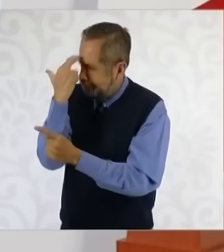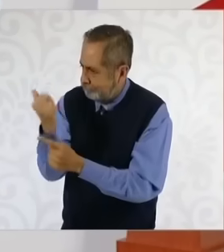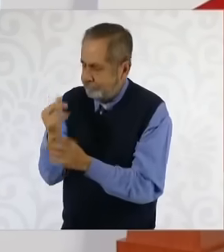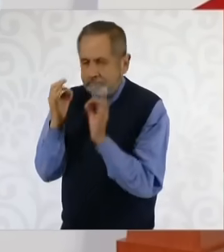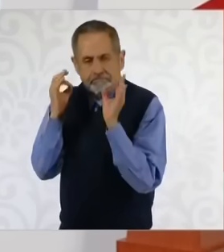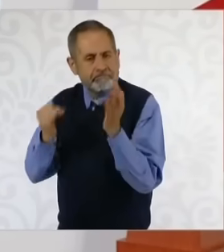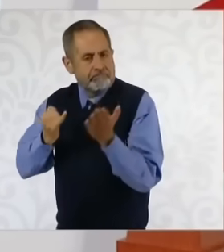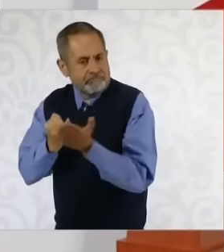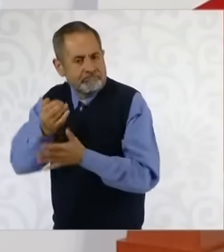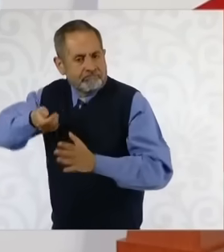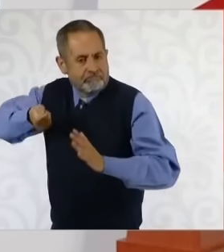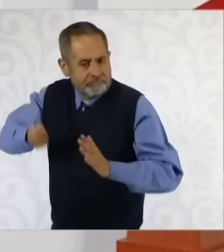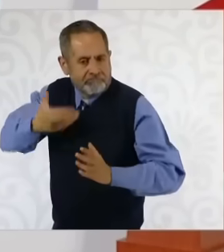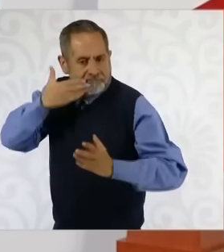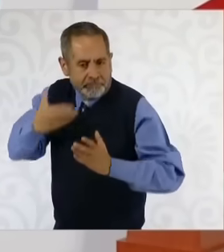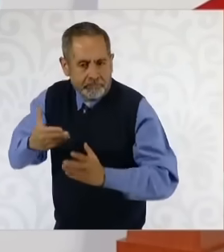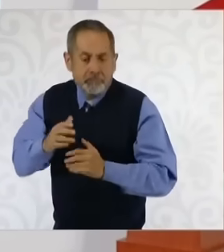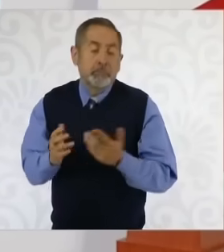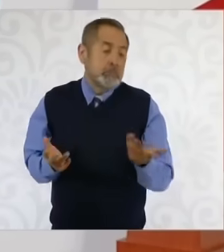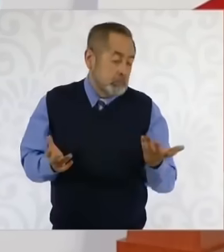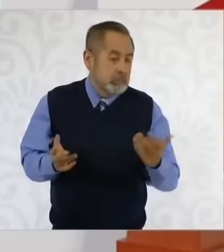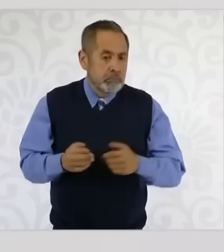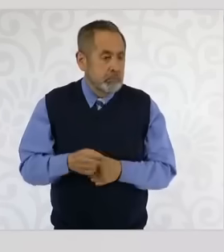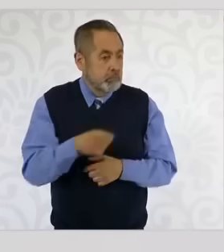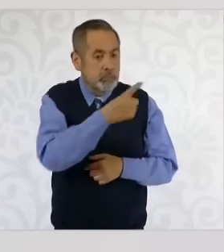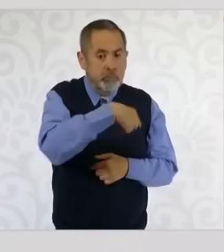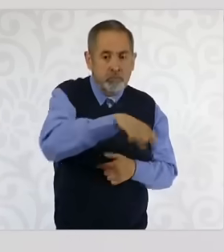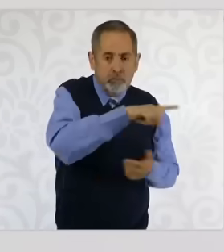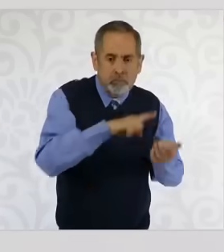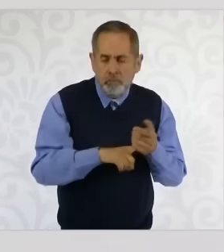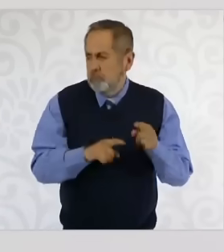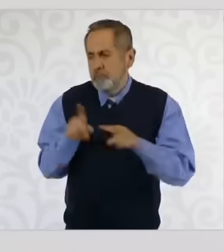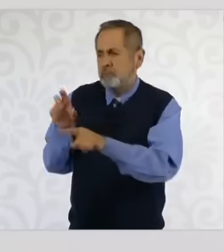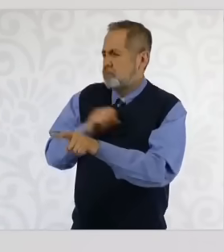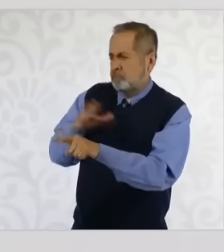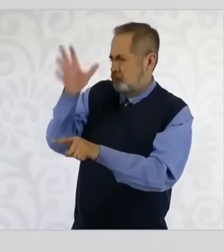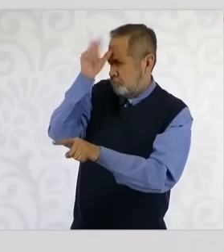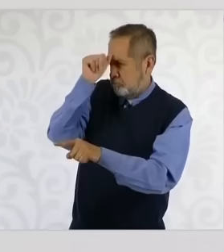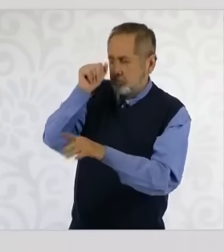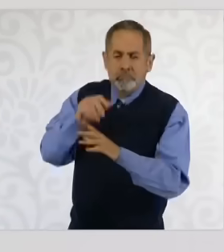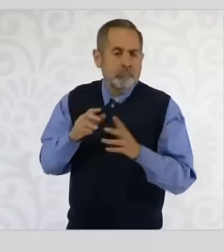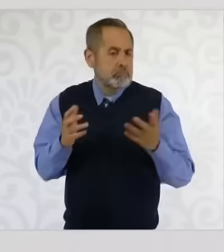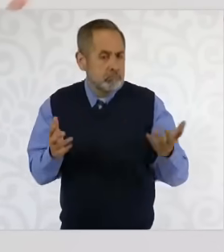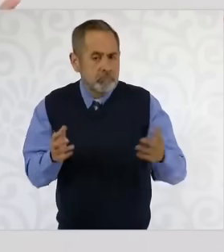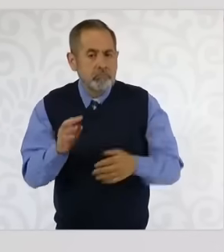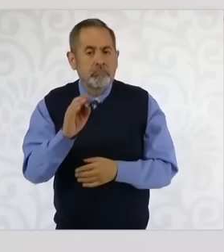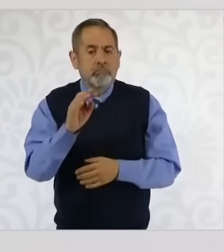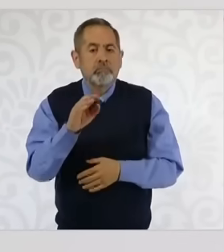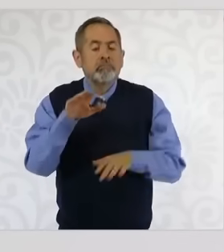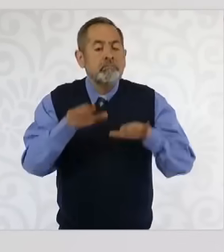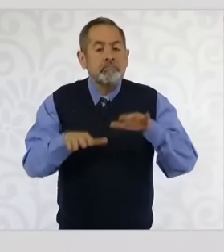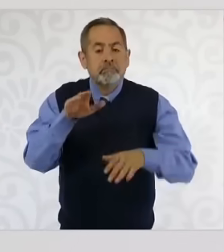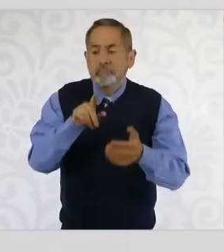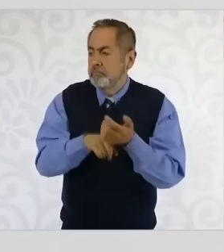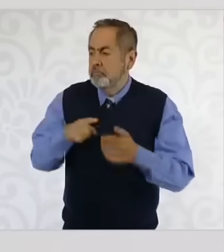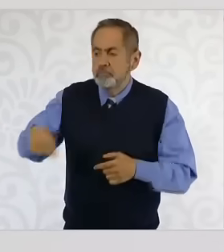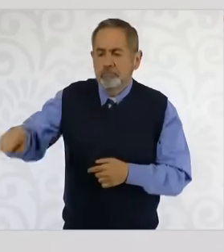también, aunque no se esté de acuerdo en muchas cosas, también hay que reconocer cuando toman